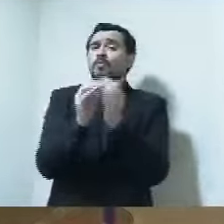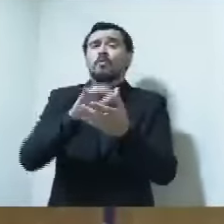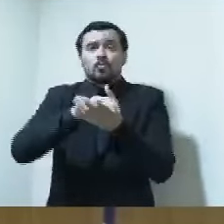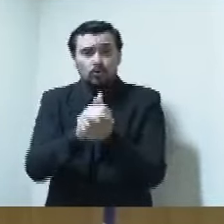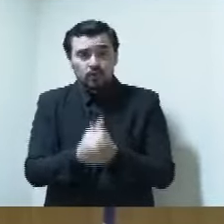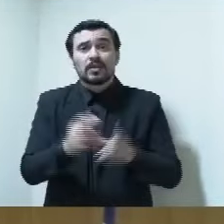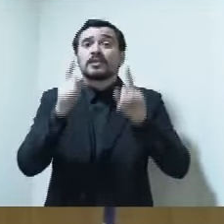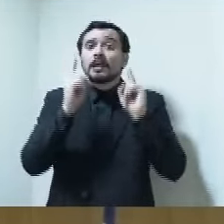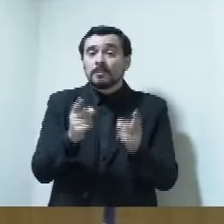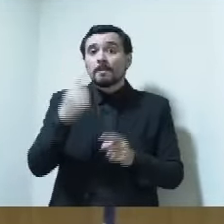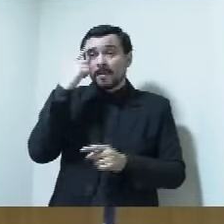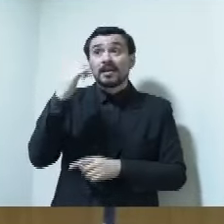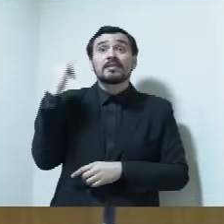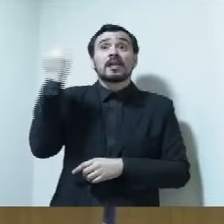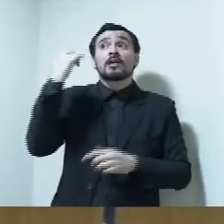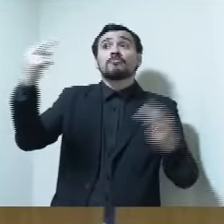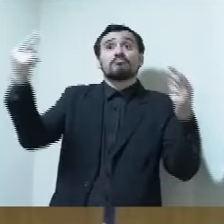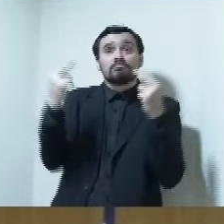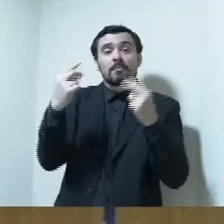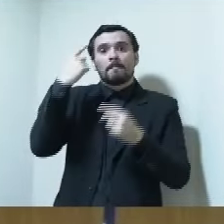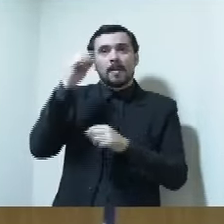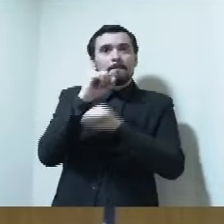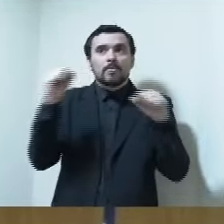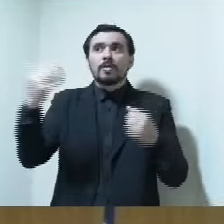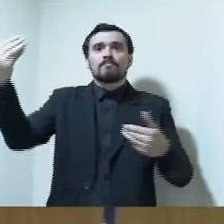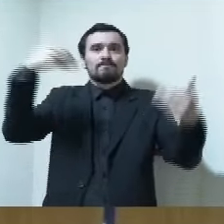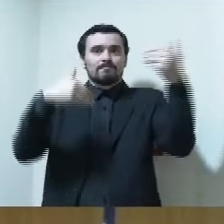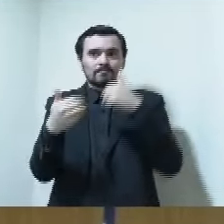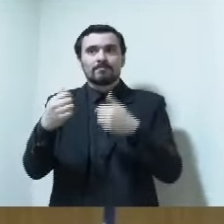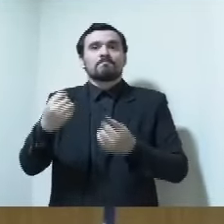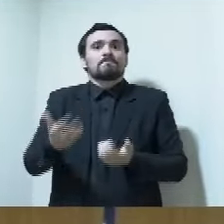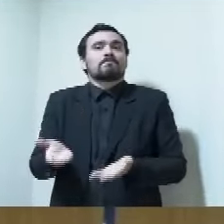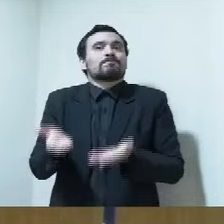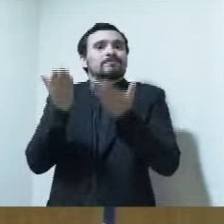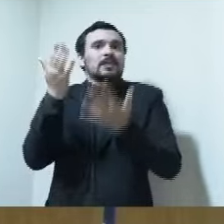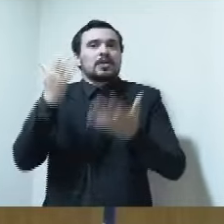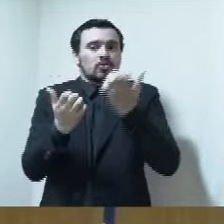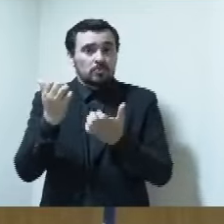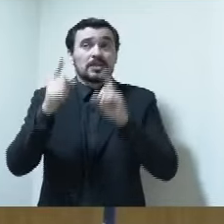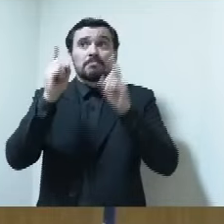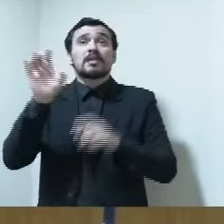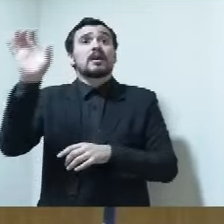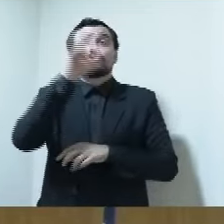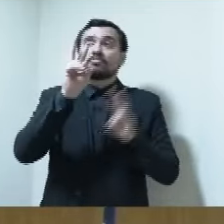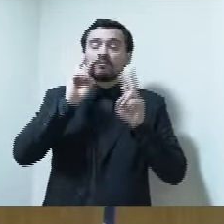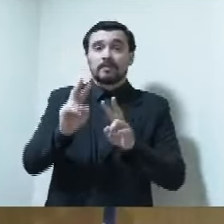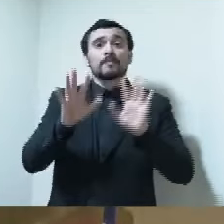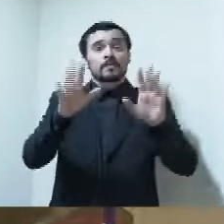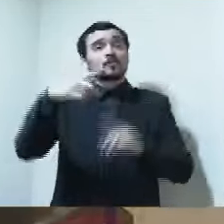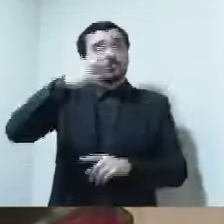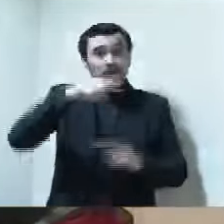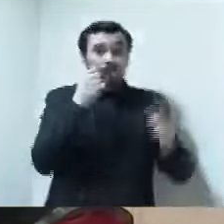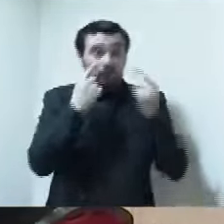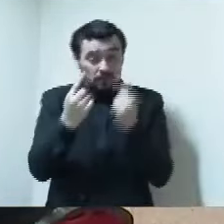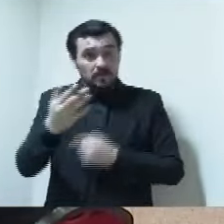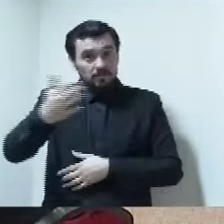que se proyecta al ámbito internacional para ser protagonista en el concierto de las naciones. Créanme que ese